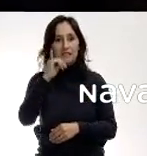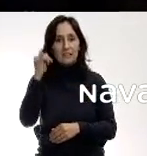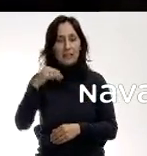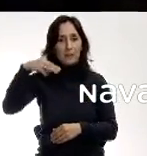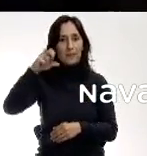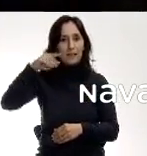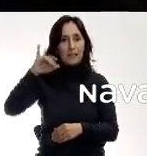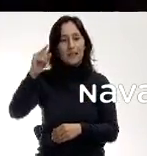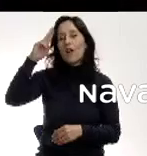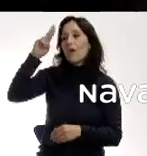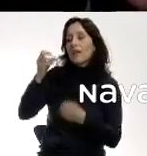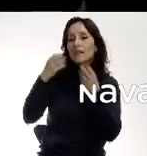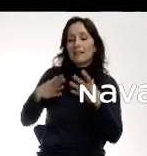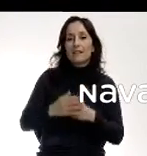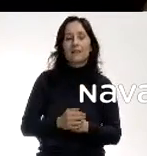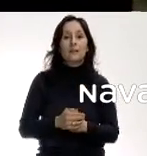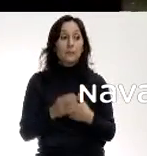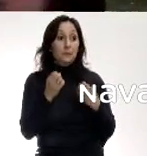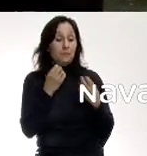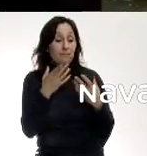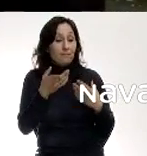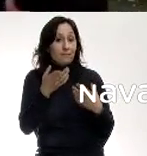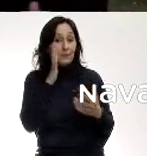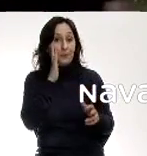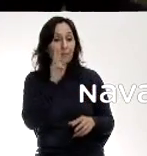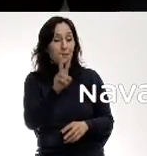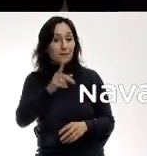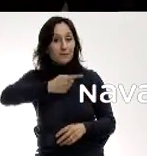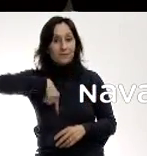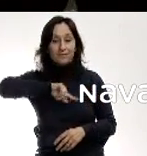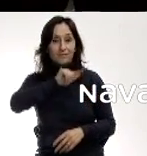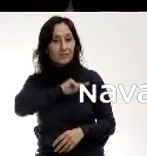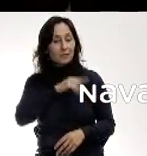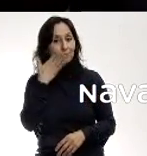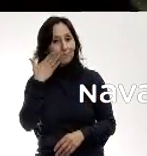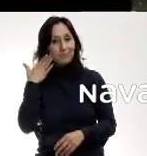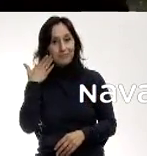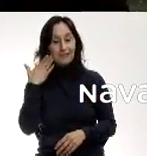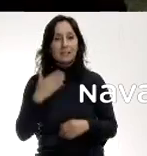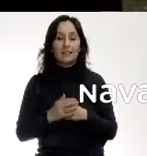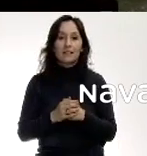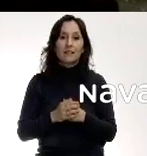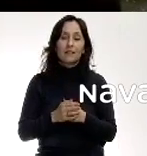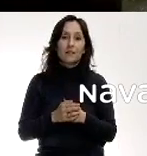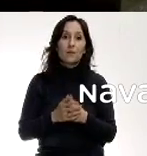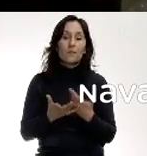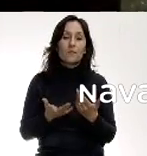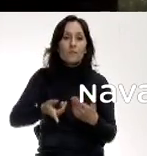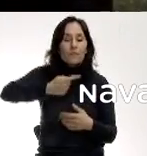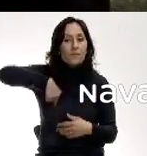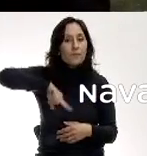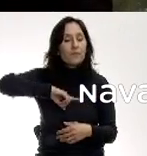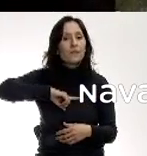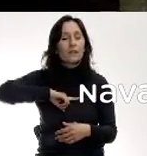este conjunto para el pueblo? Salta a la vista lo orgullosos que estamos de nuestro cerco y para nosotros es